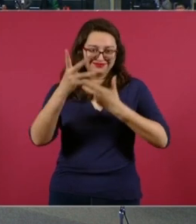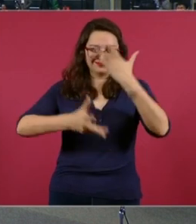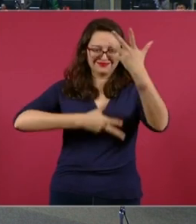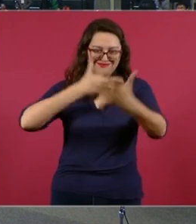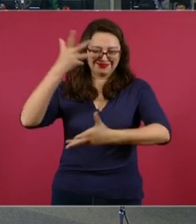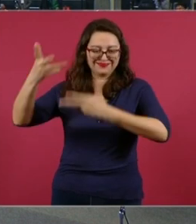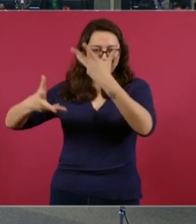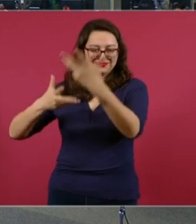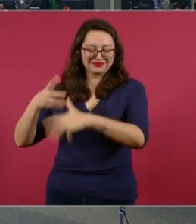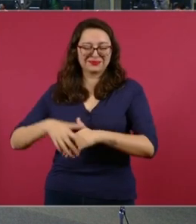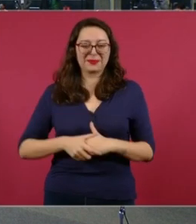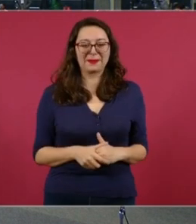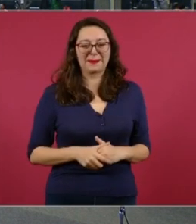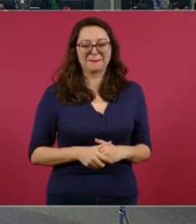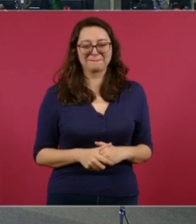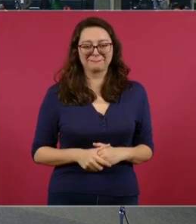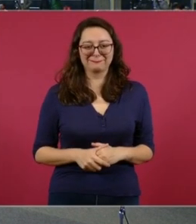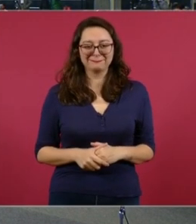el Universal.